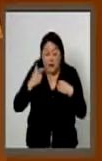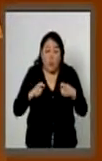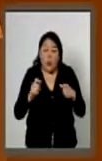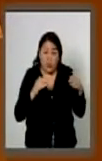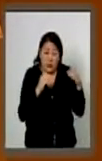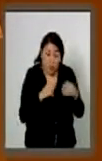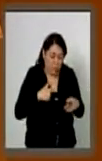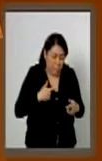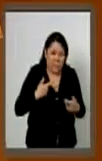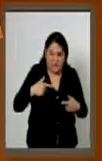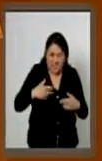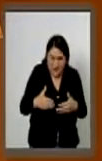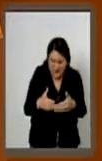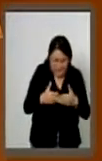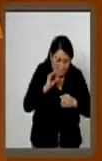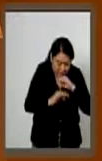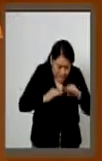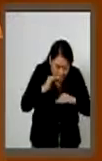cautiverio.